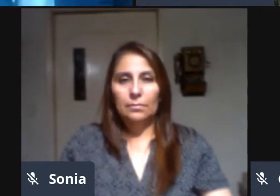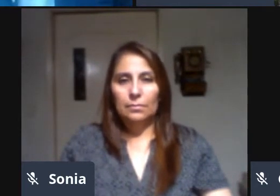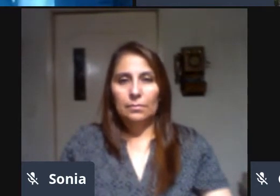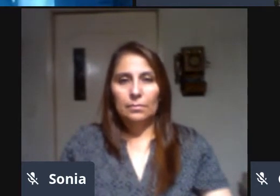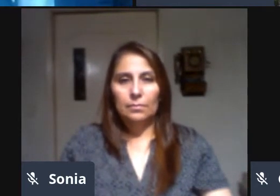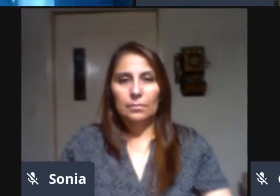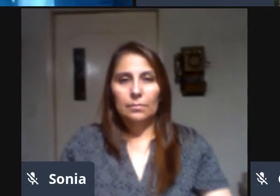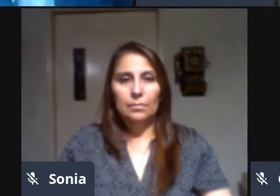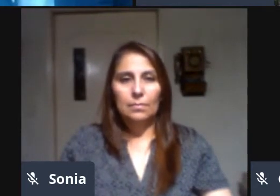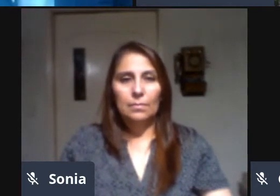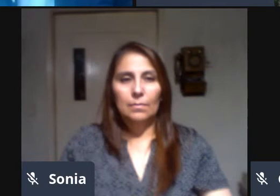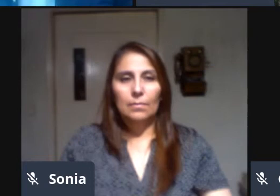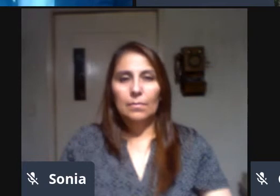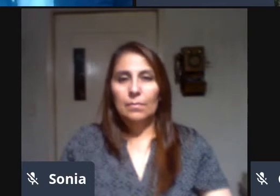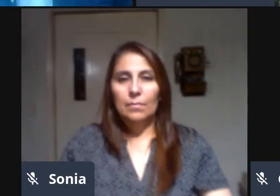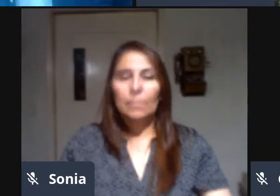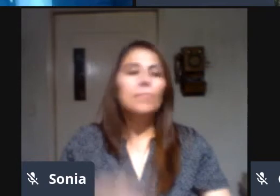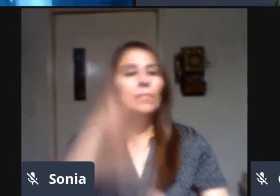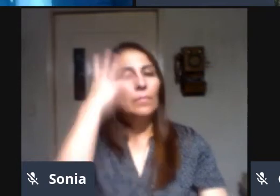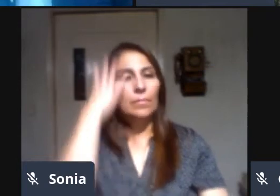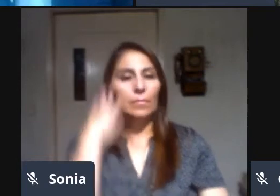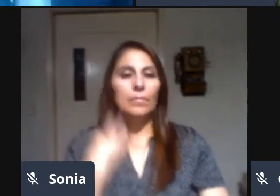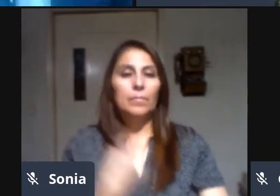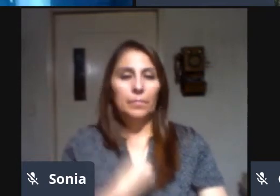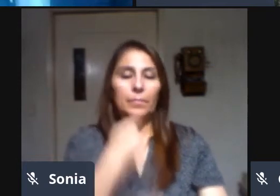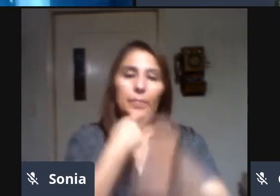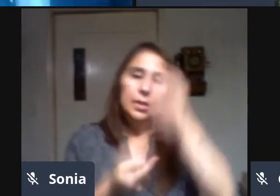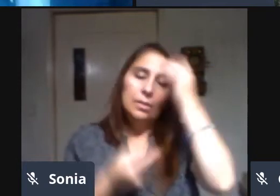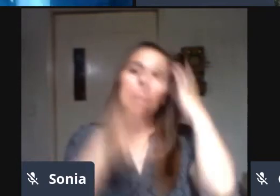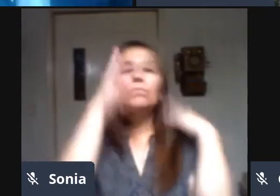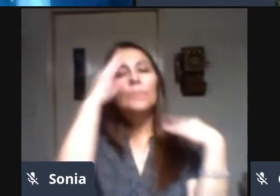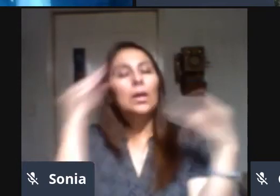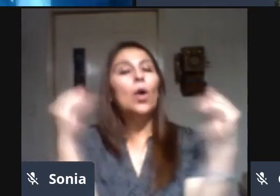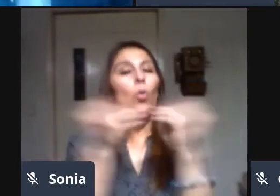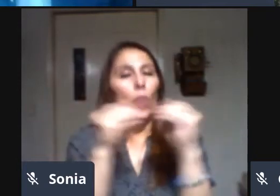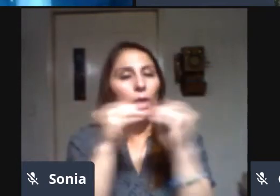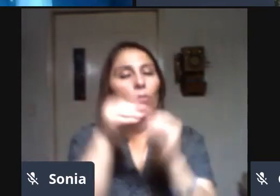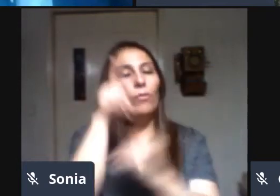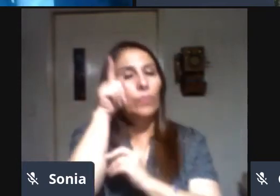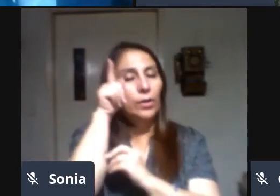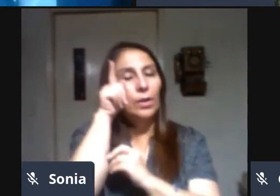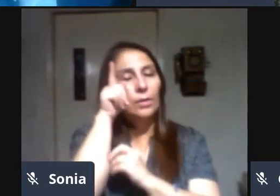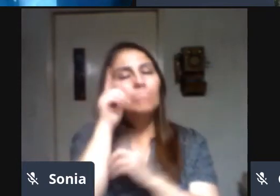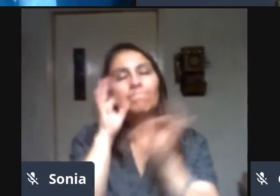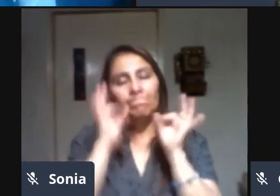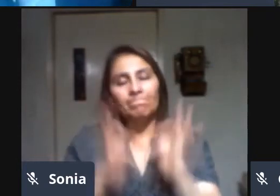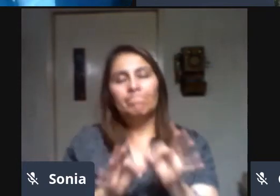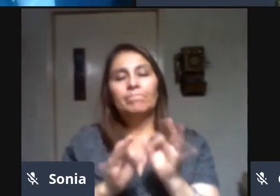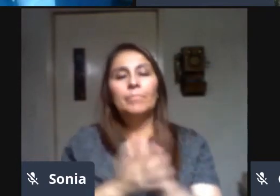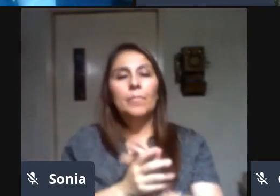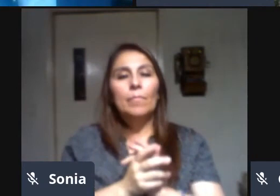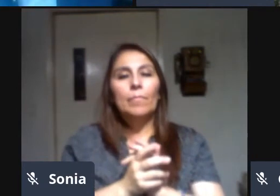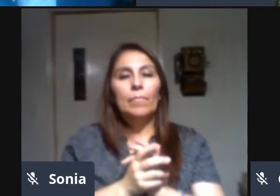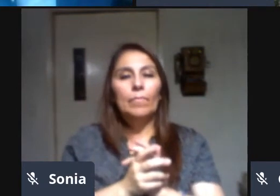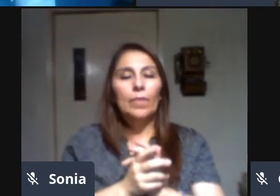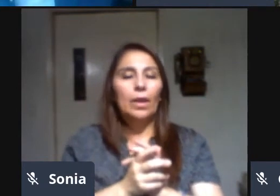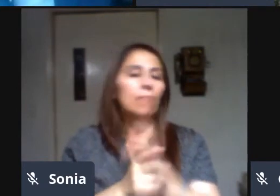sí de acuerdo de acuerdo fer contigo en esta parte que dices efectivamente